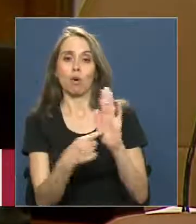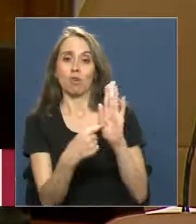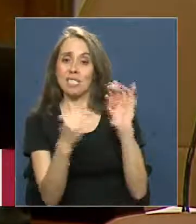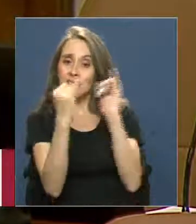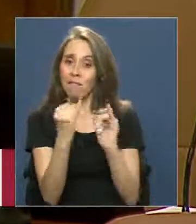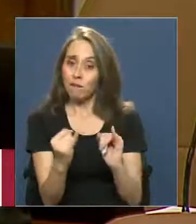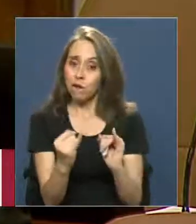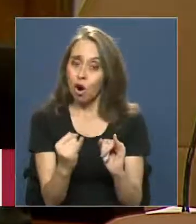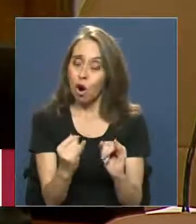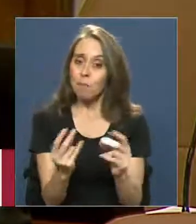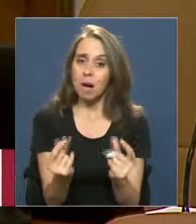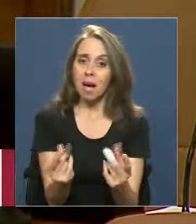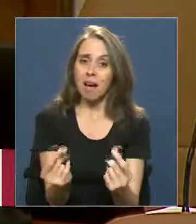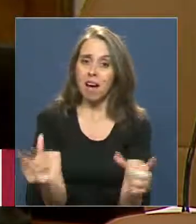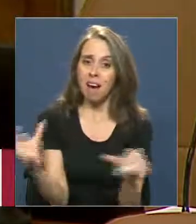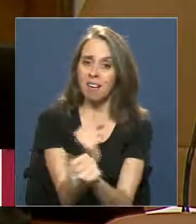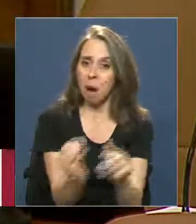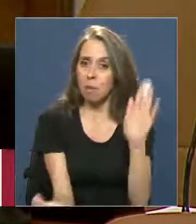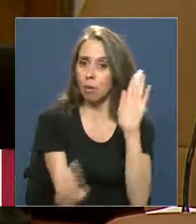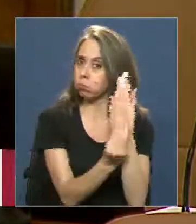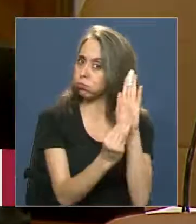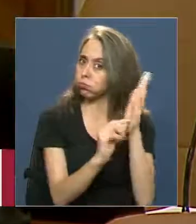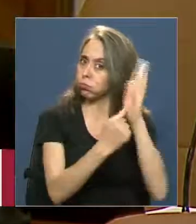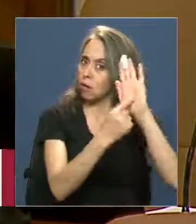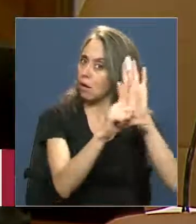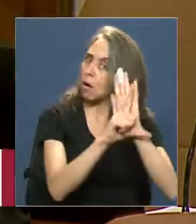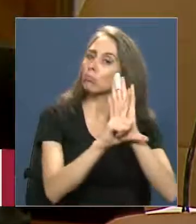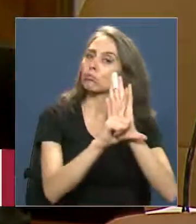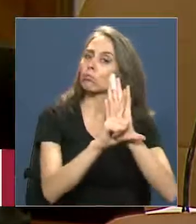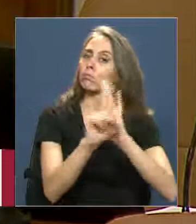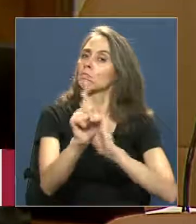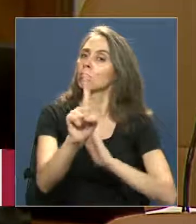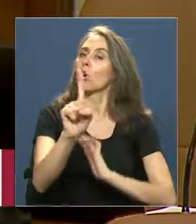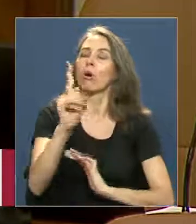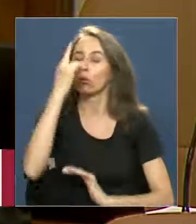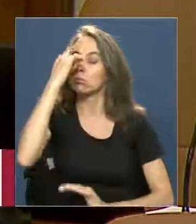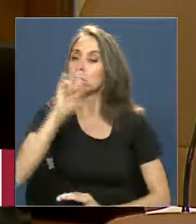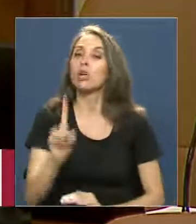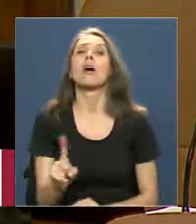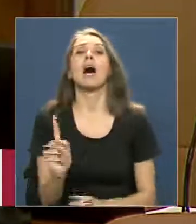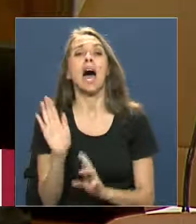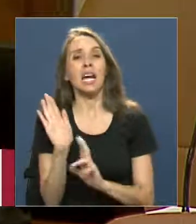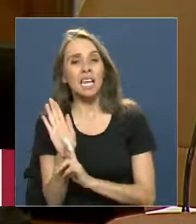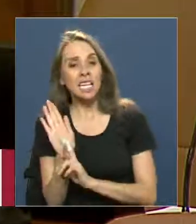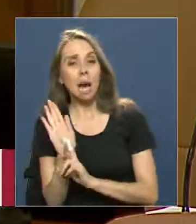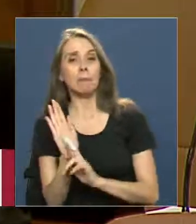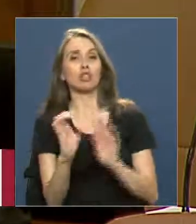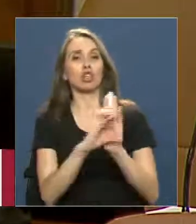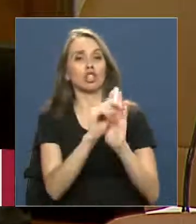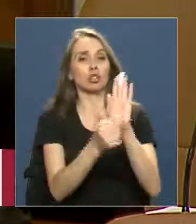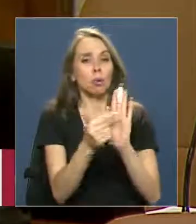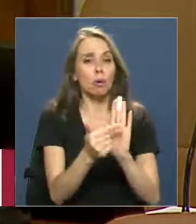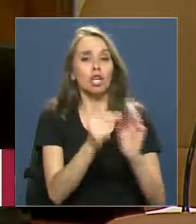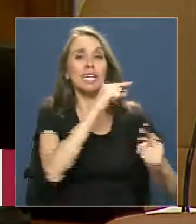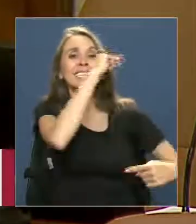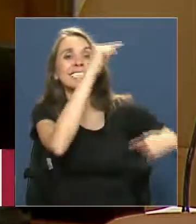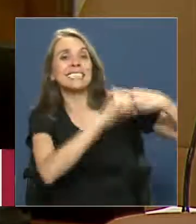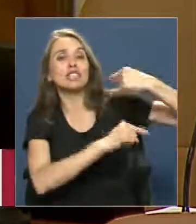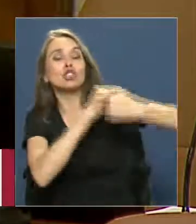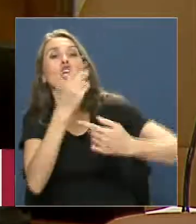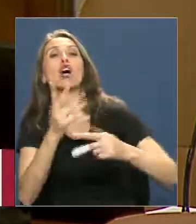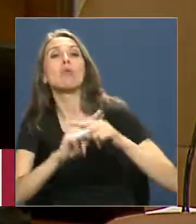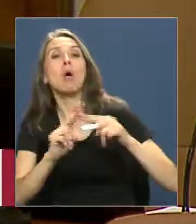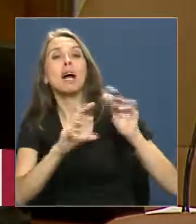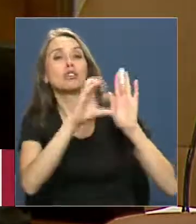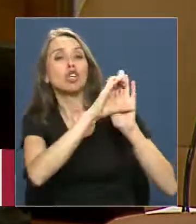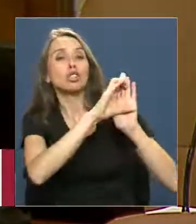así, tan a la rápida. Creo que no corresponde. Creo que el reglamento, la Constitución y la historia constitucional de